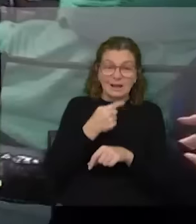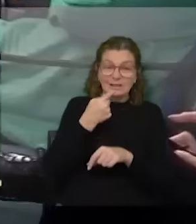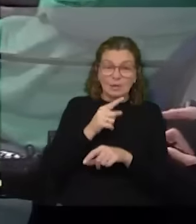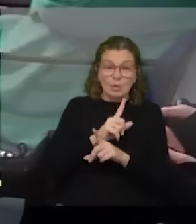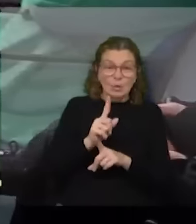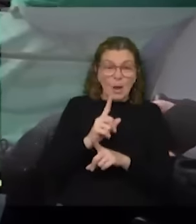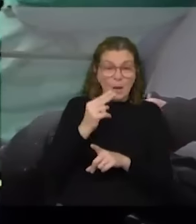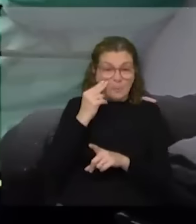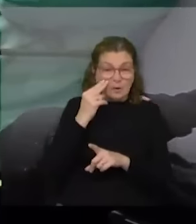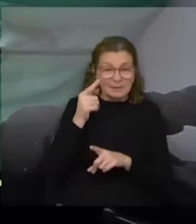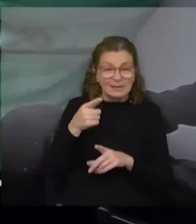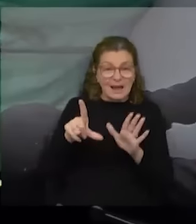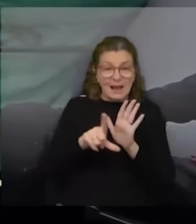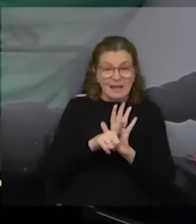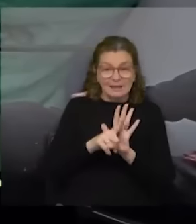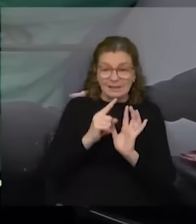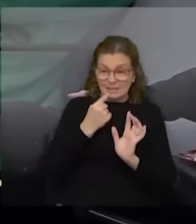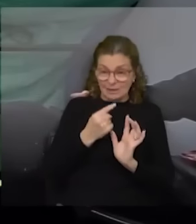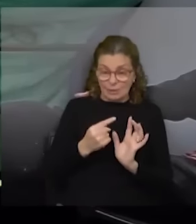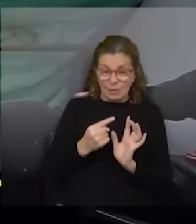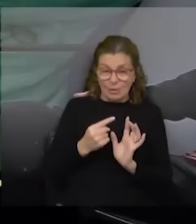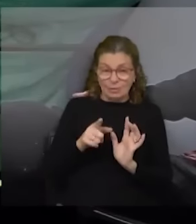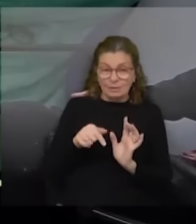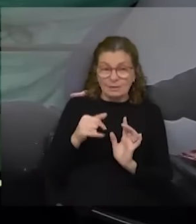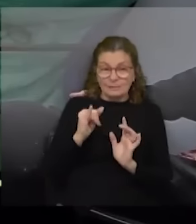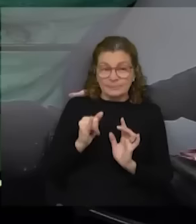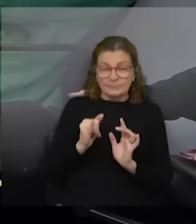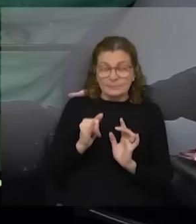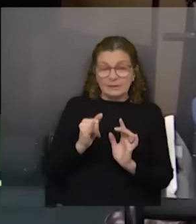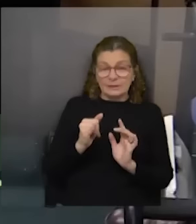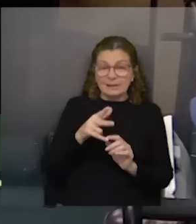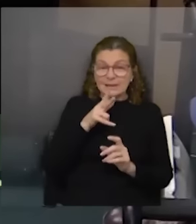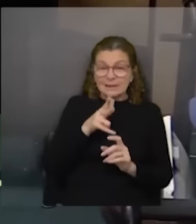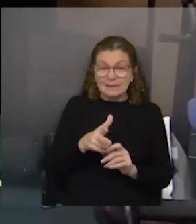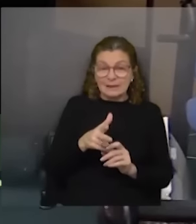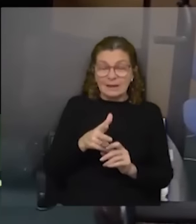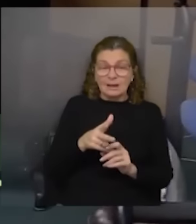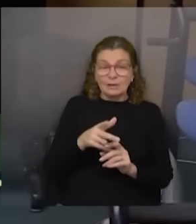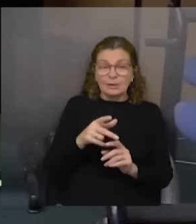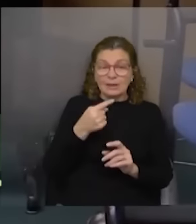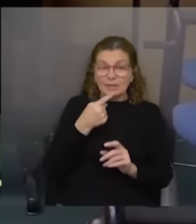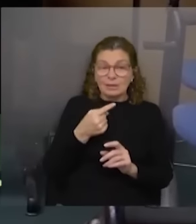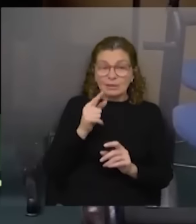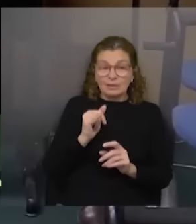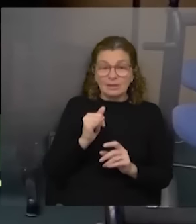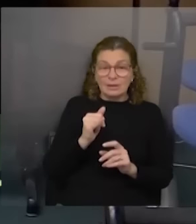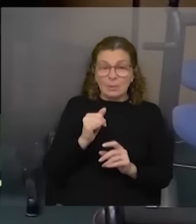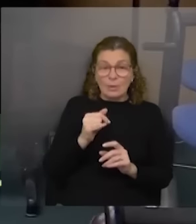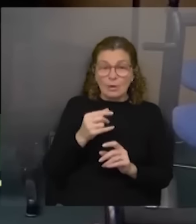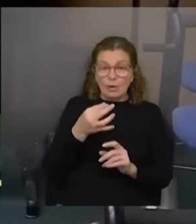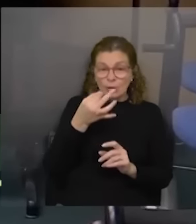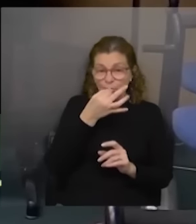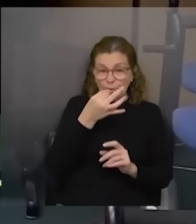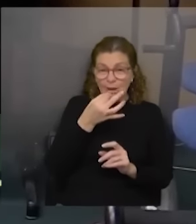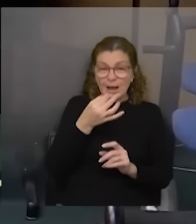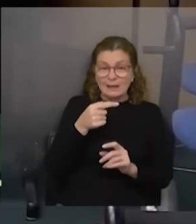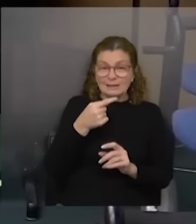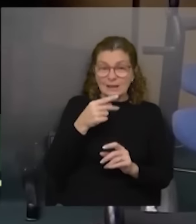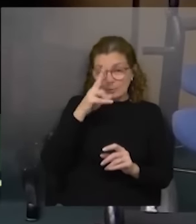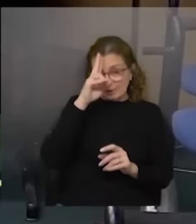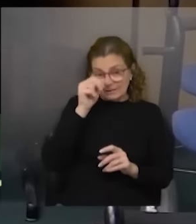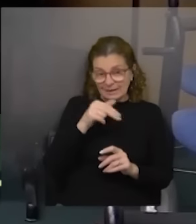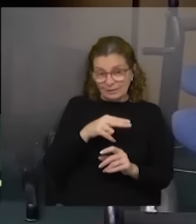delito con esa ley tan dura dijo no hay delito y con respecto a a la hija lo que sostuvo es que hay un delito de consumo cuya pena es la internación